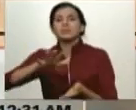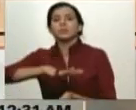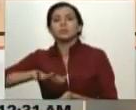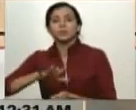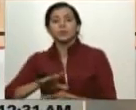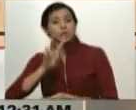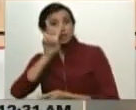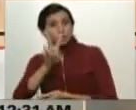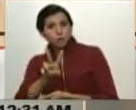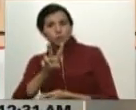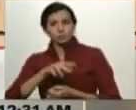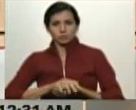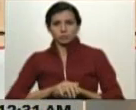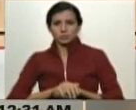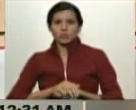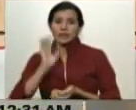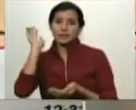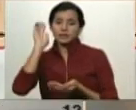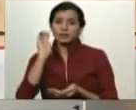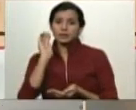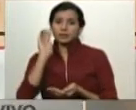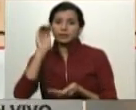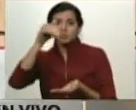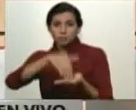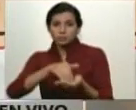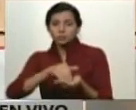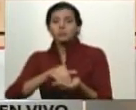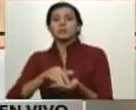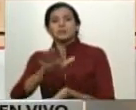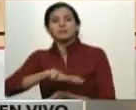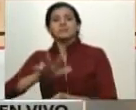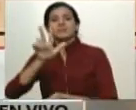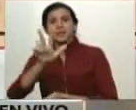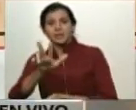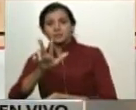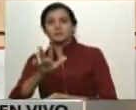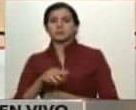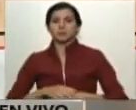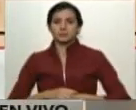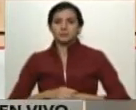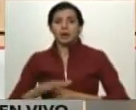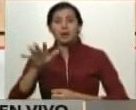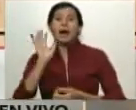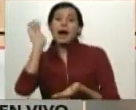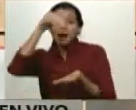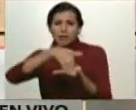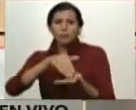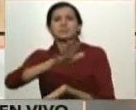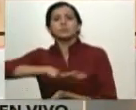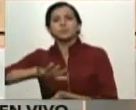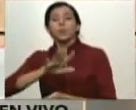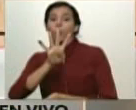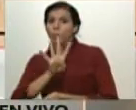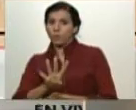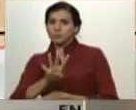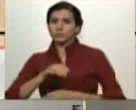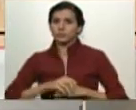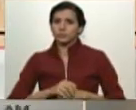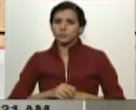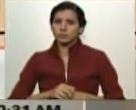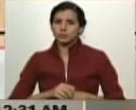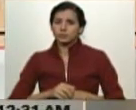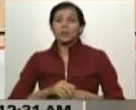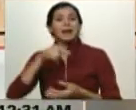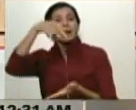circunscripción número dos, el Estado Aragua en la circunscripción número tres, el Estado Aragua en la circunscripción número cuatro, el